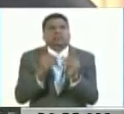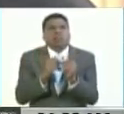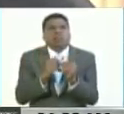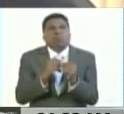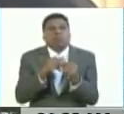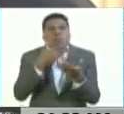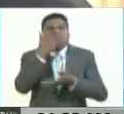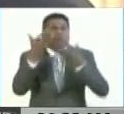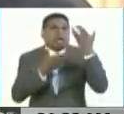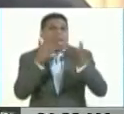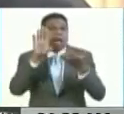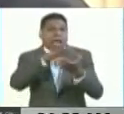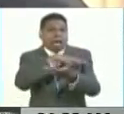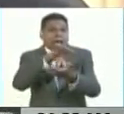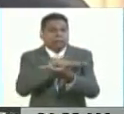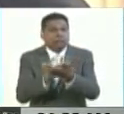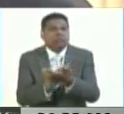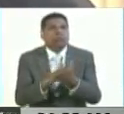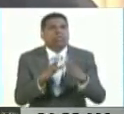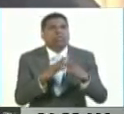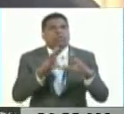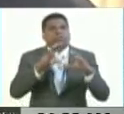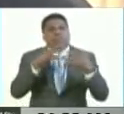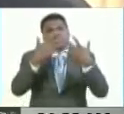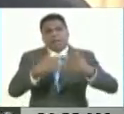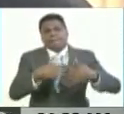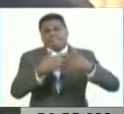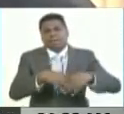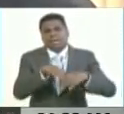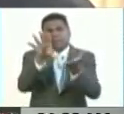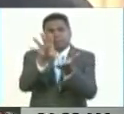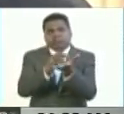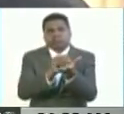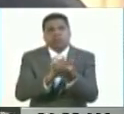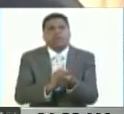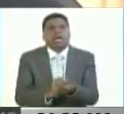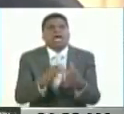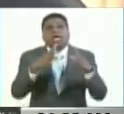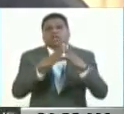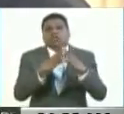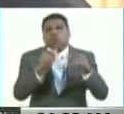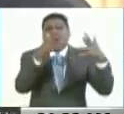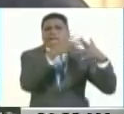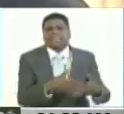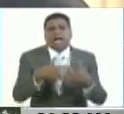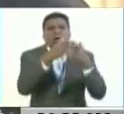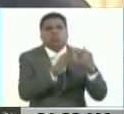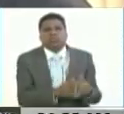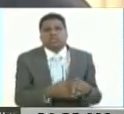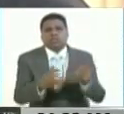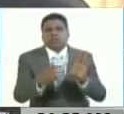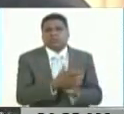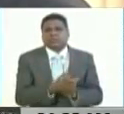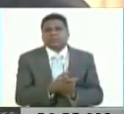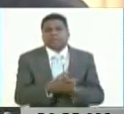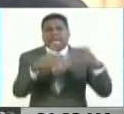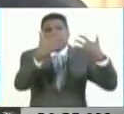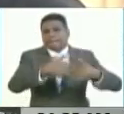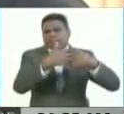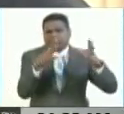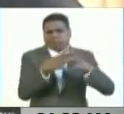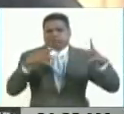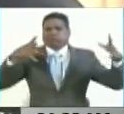que una empresa como esa haya sido hackeada, ha sido hackeado el Pentágono, ha sido hackeado una cantidad de empresas grandes. Por